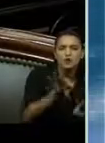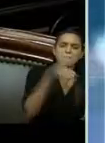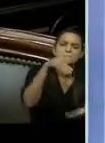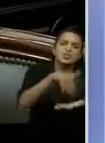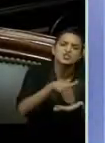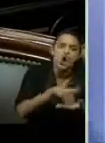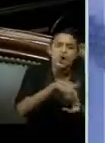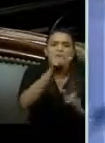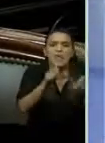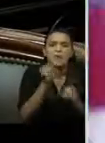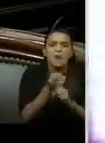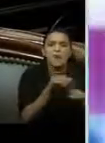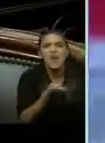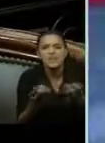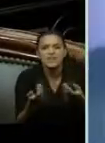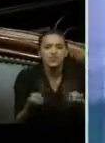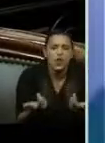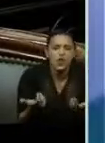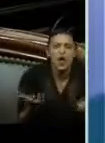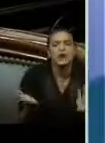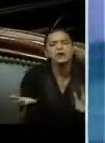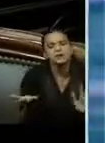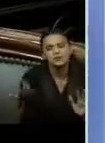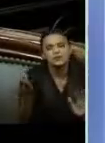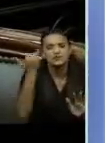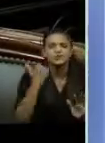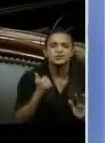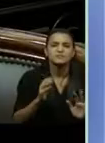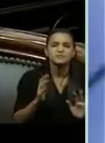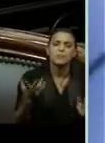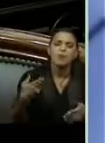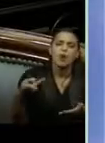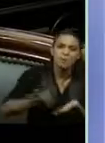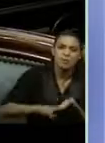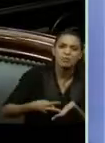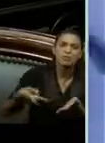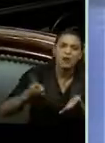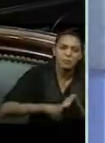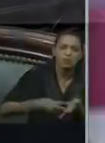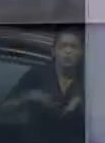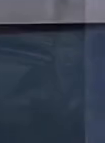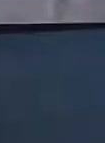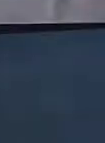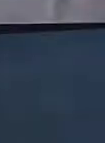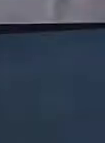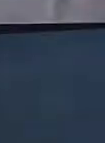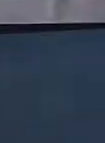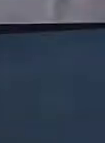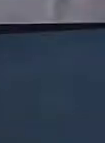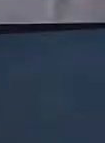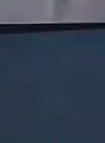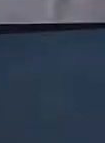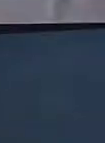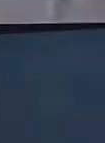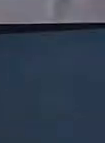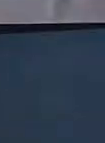propias por pedir. Sí, Francisco, tenemos un problema con la comunicación. Se escucha un poco cortado, así que ya vamos a tratar de mejorarla y